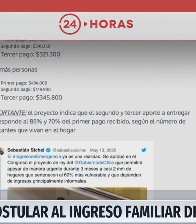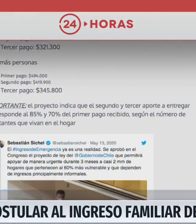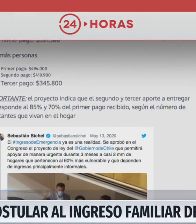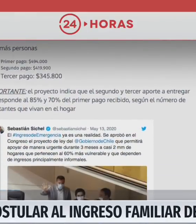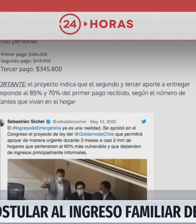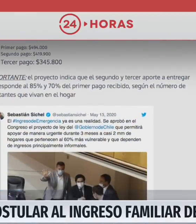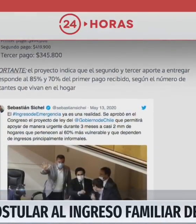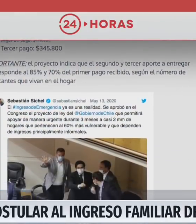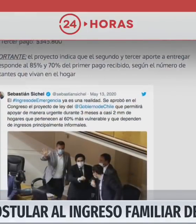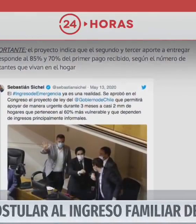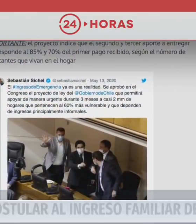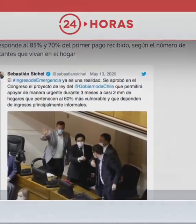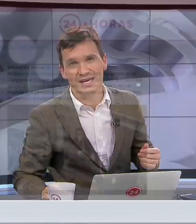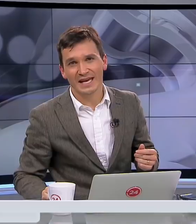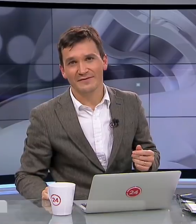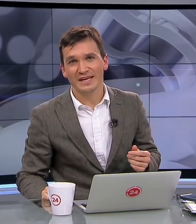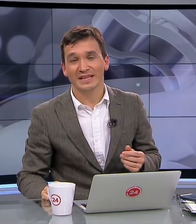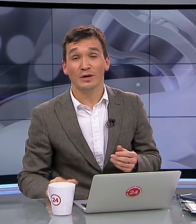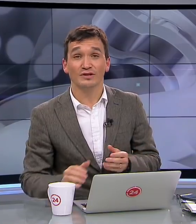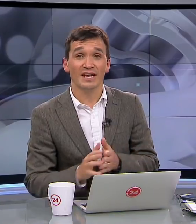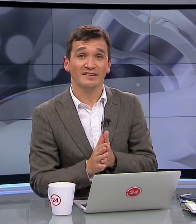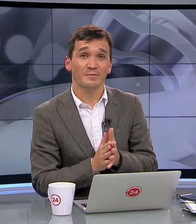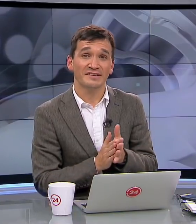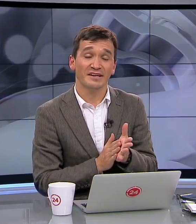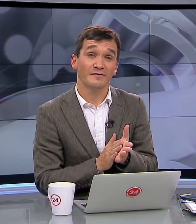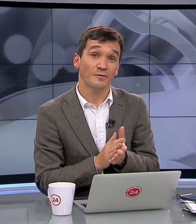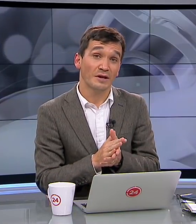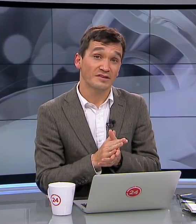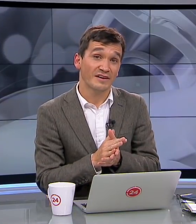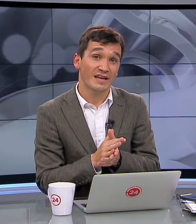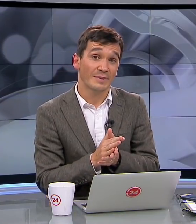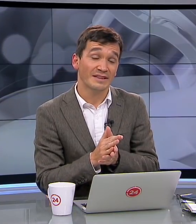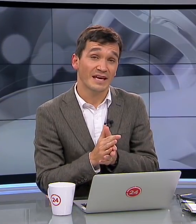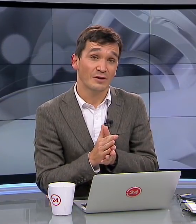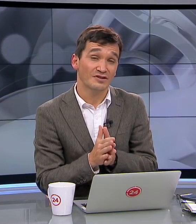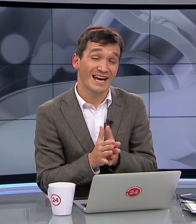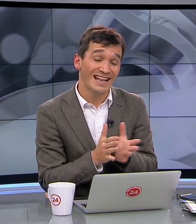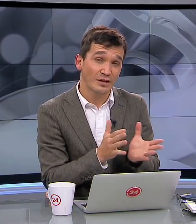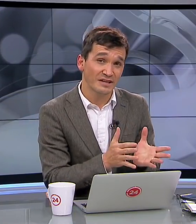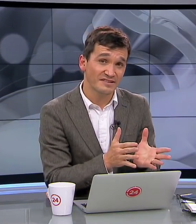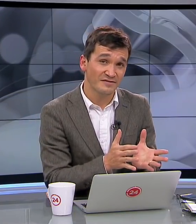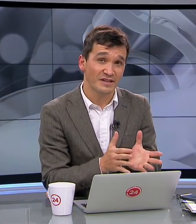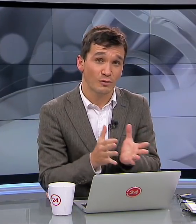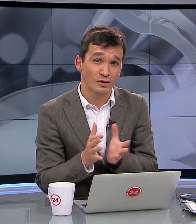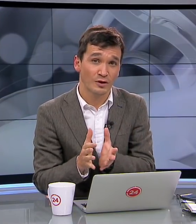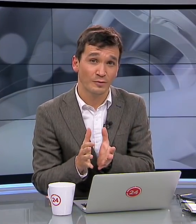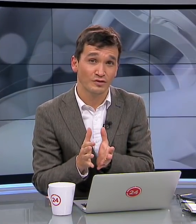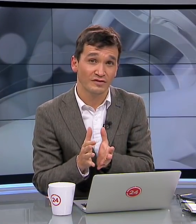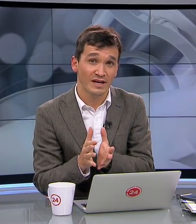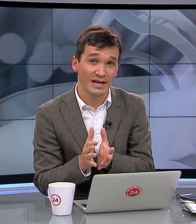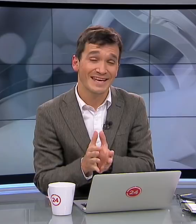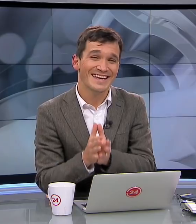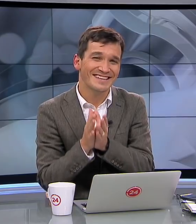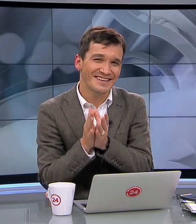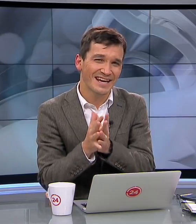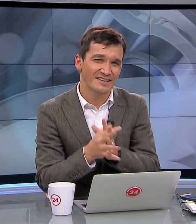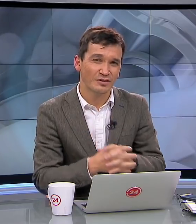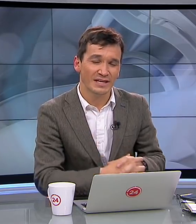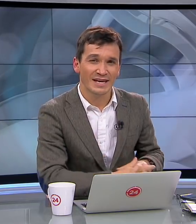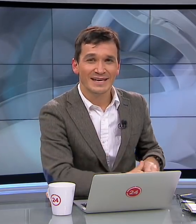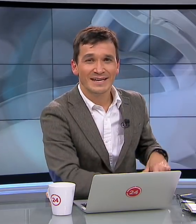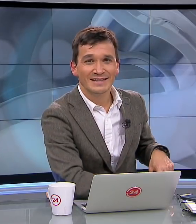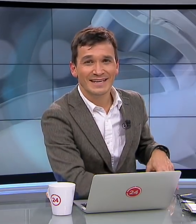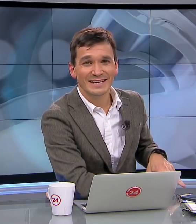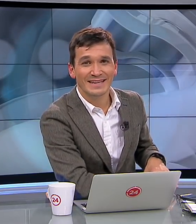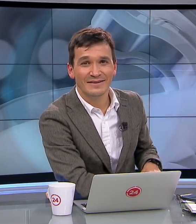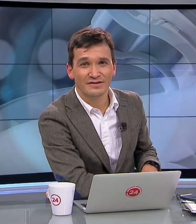esta información vamos cerrando este 24 tarde. Se puede seguir informando a través de la pantalla en nuestro canal de noticias 24horas.cl y sigan la